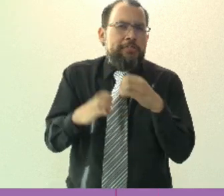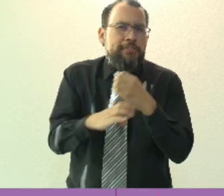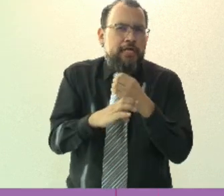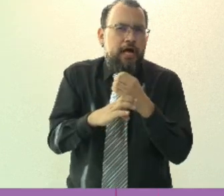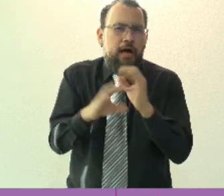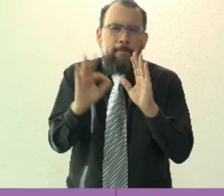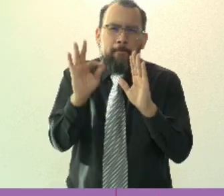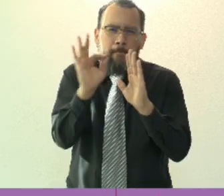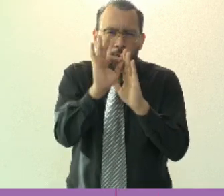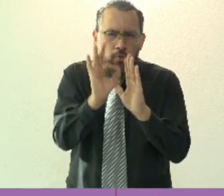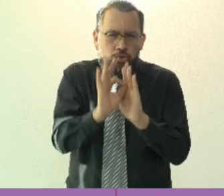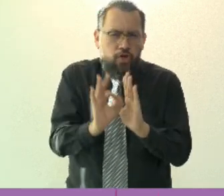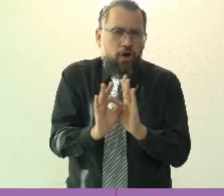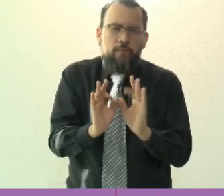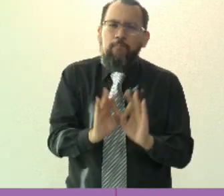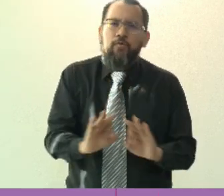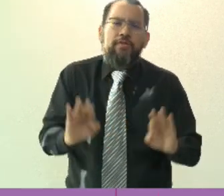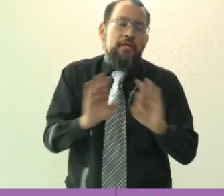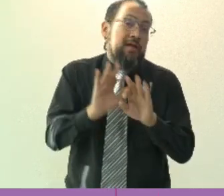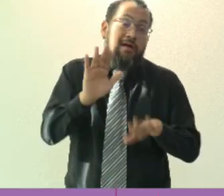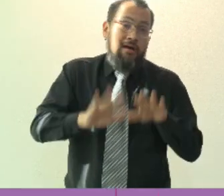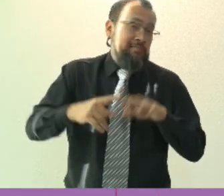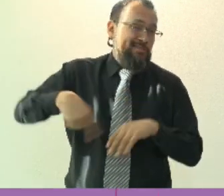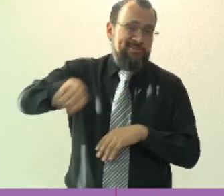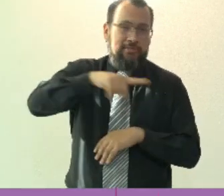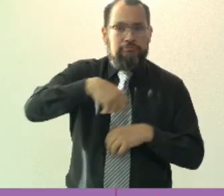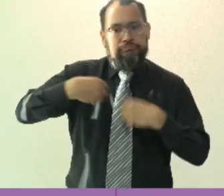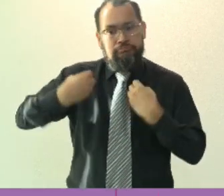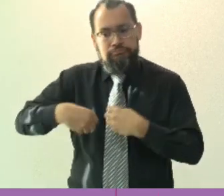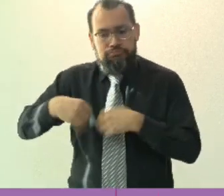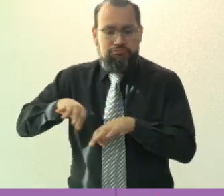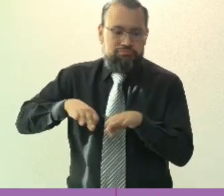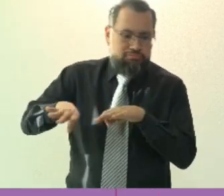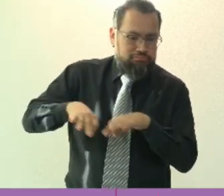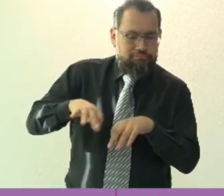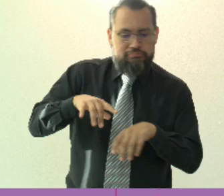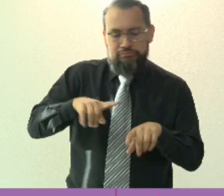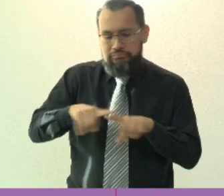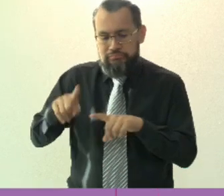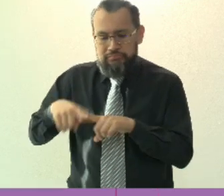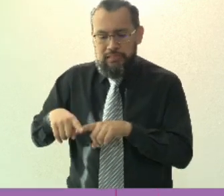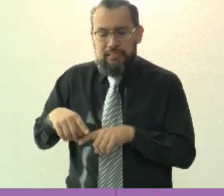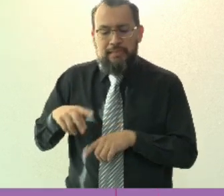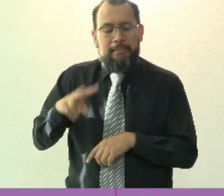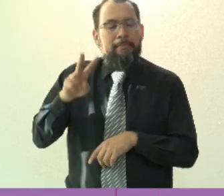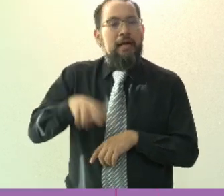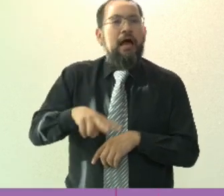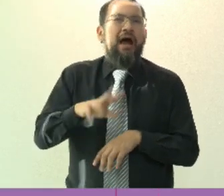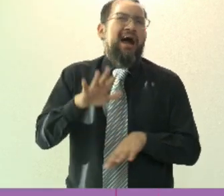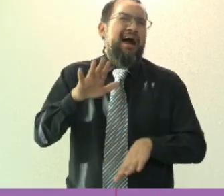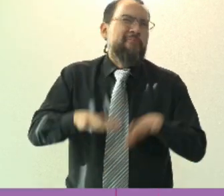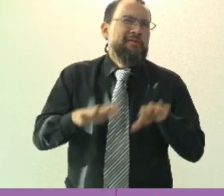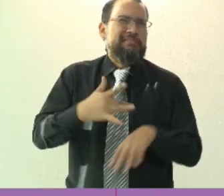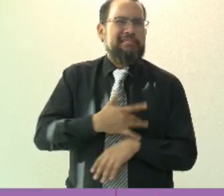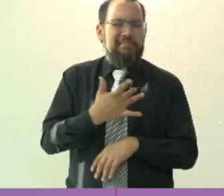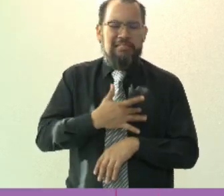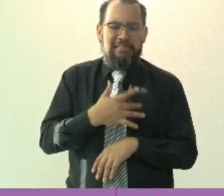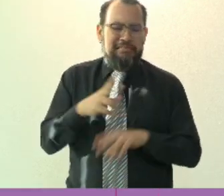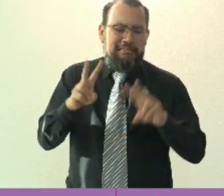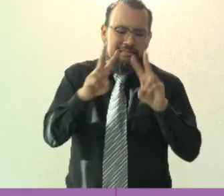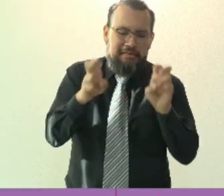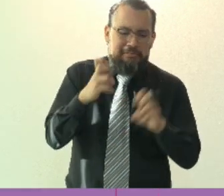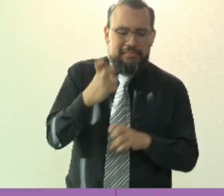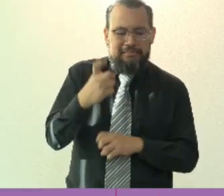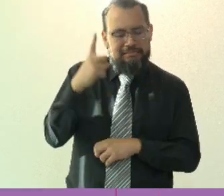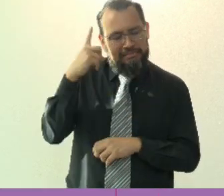fundamentales que a veces por la carga de trabajo o porque consideramos que el tema es muy árido, ¿sí?,